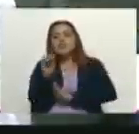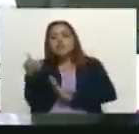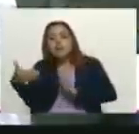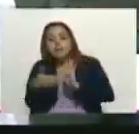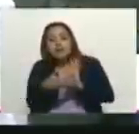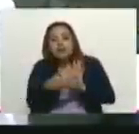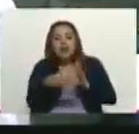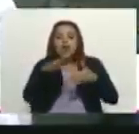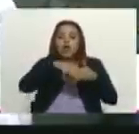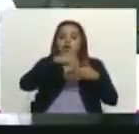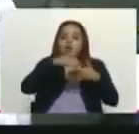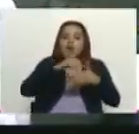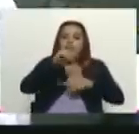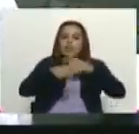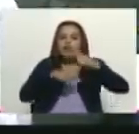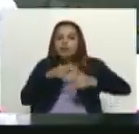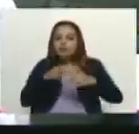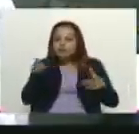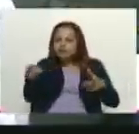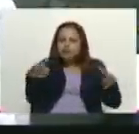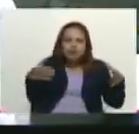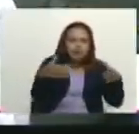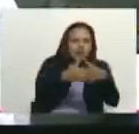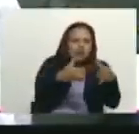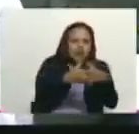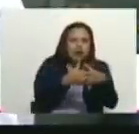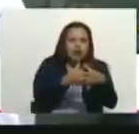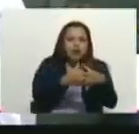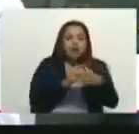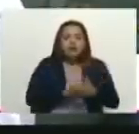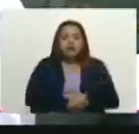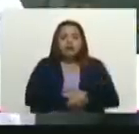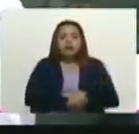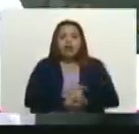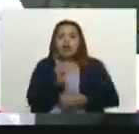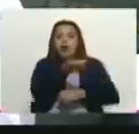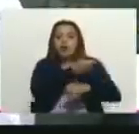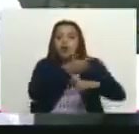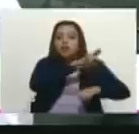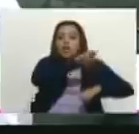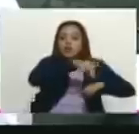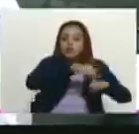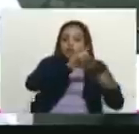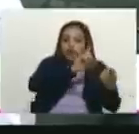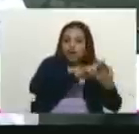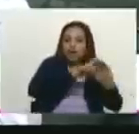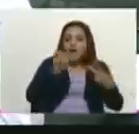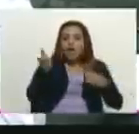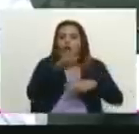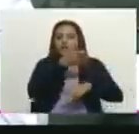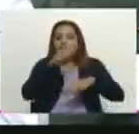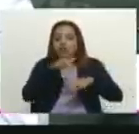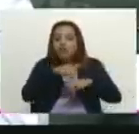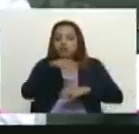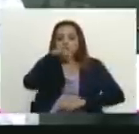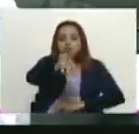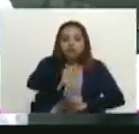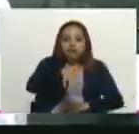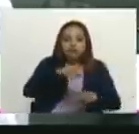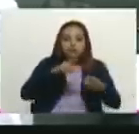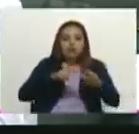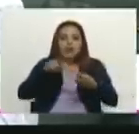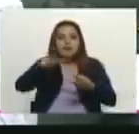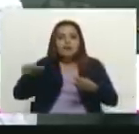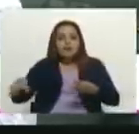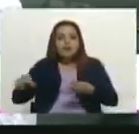$380,000. Y luego allí nos reunimos lo que llaman el tridente, el gobierno nacional con el gobierno regional, los agricultores